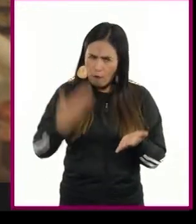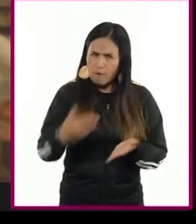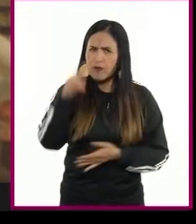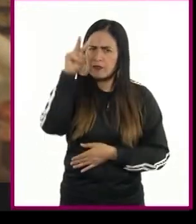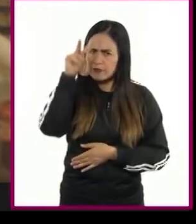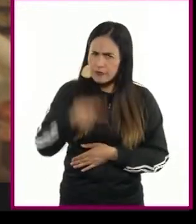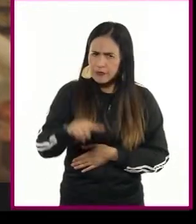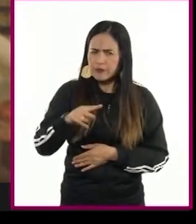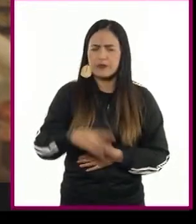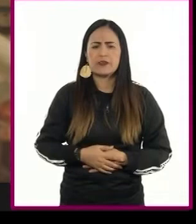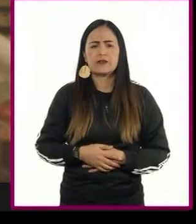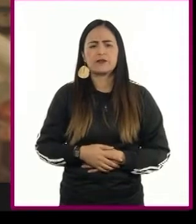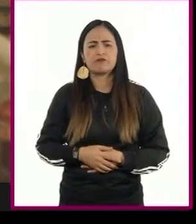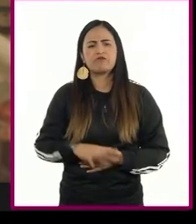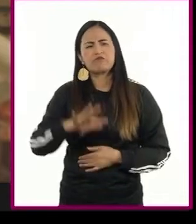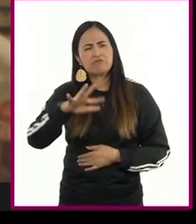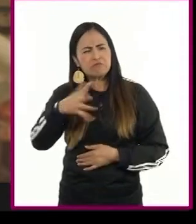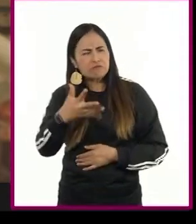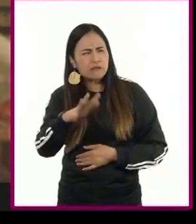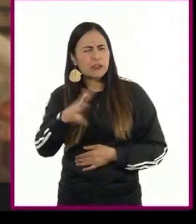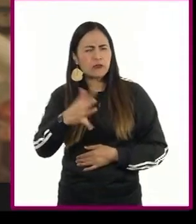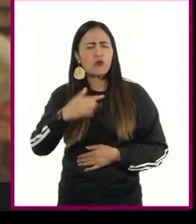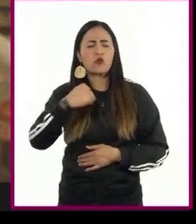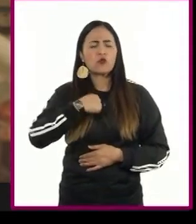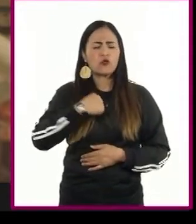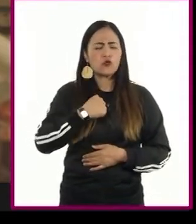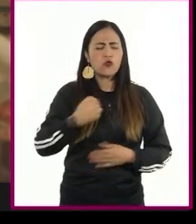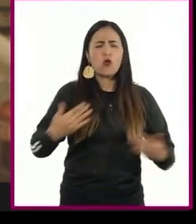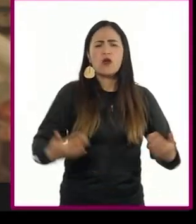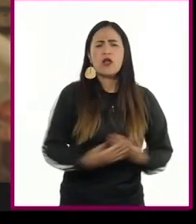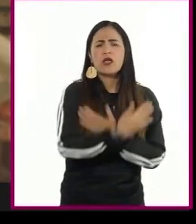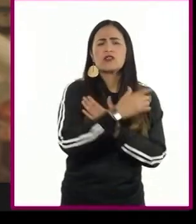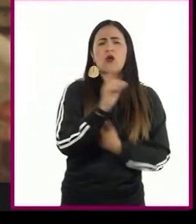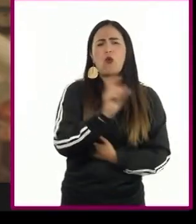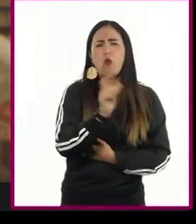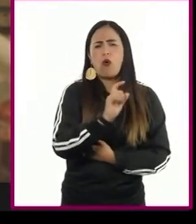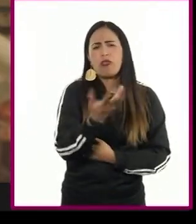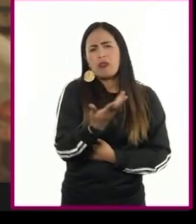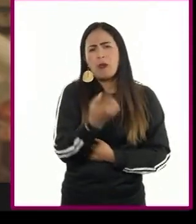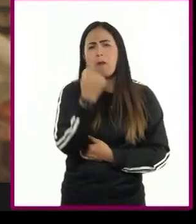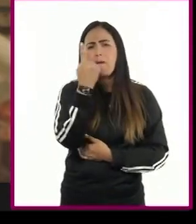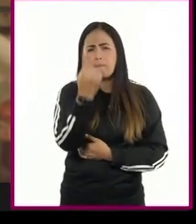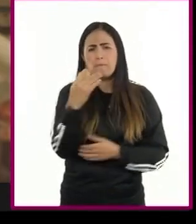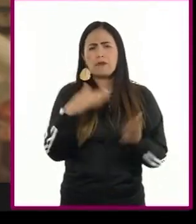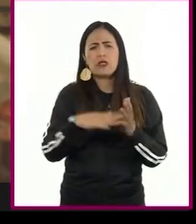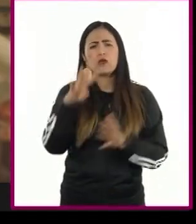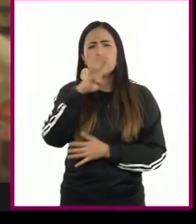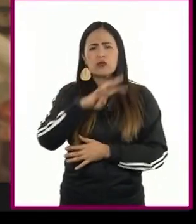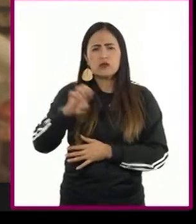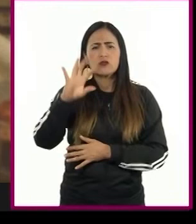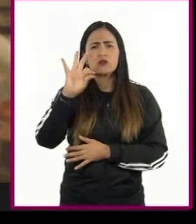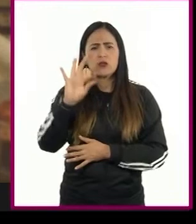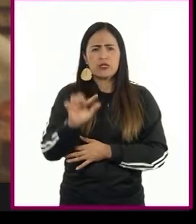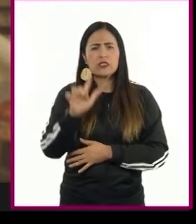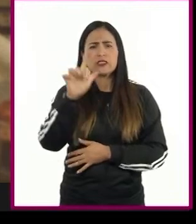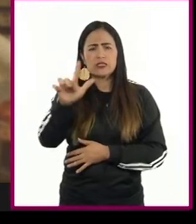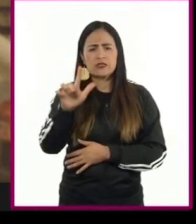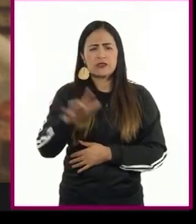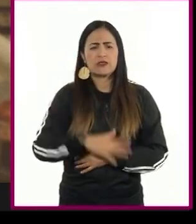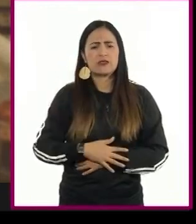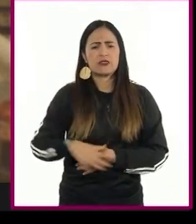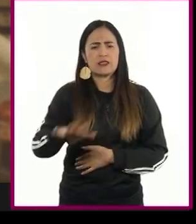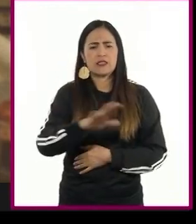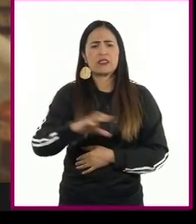con base en él se puede fijar mi nacimiento en el año 1447 en el Borgio